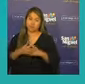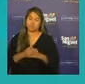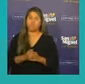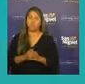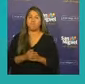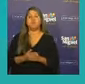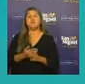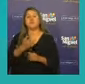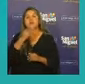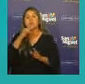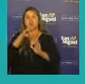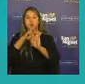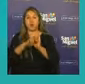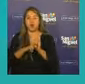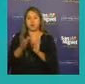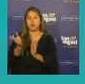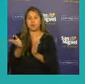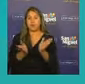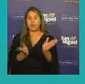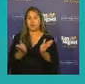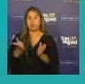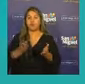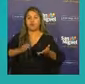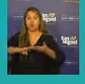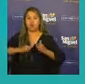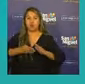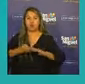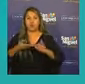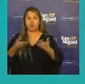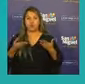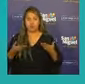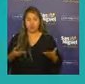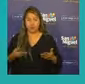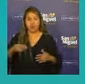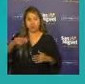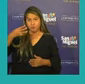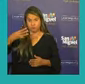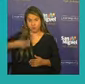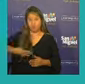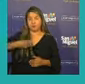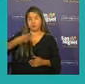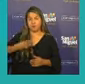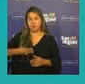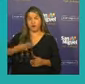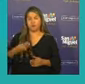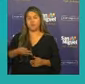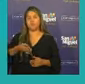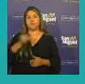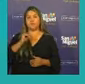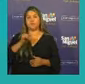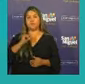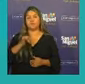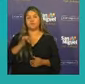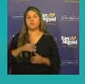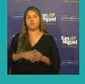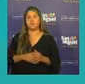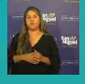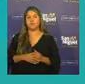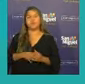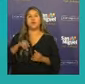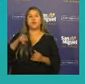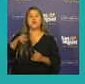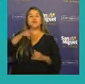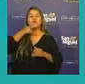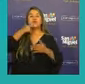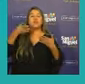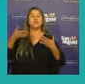El programa de mediación comunitaria, que es un programa que también es netamente municipal, que es un poco